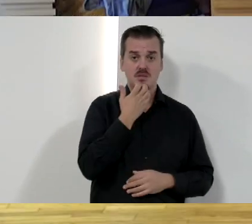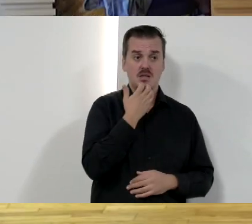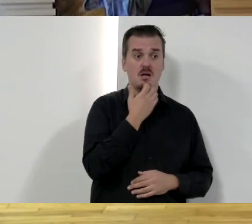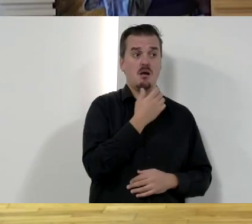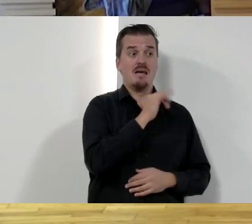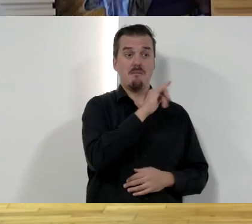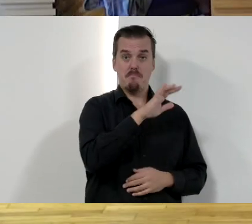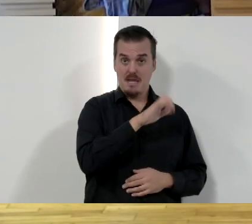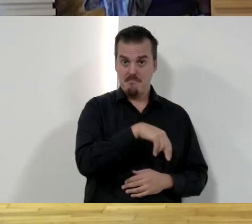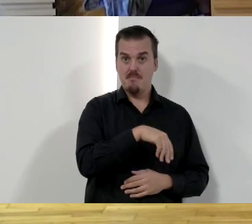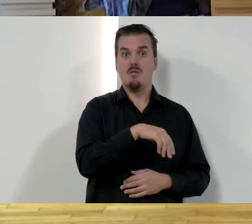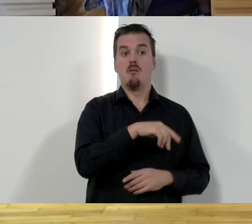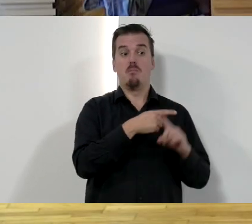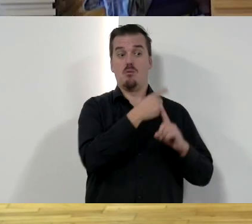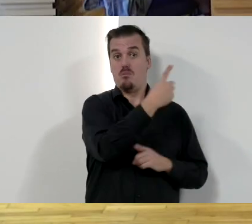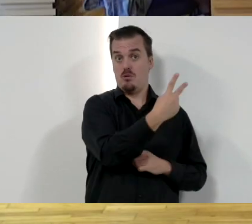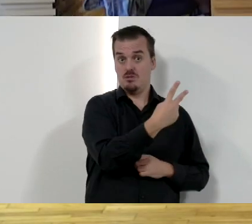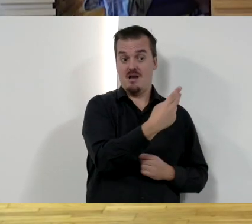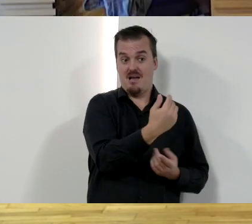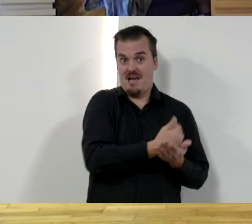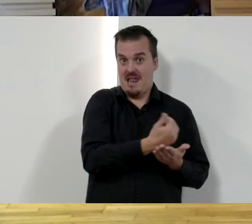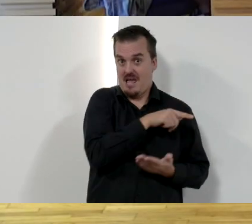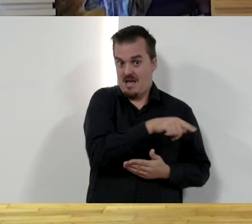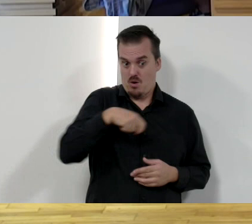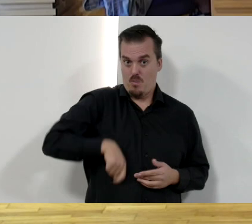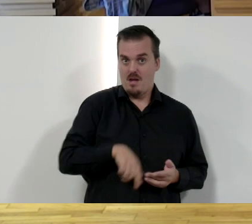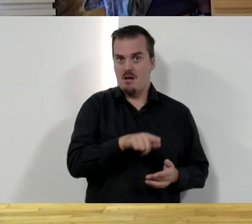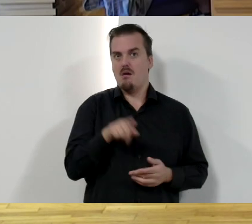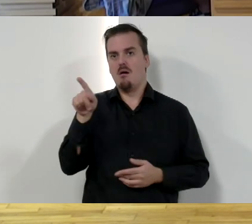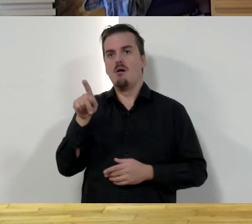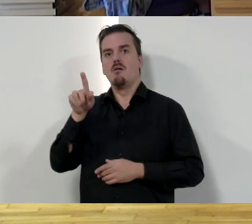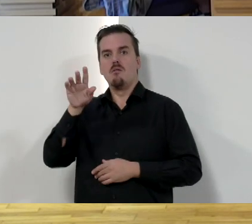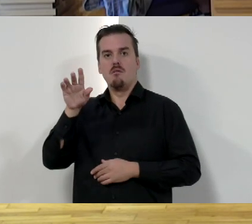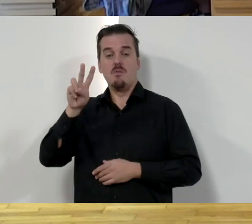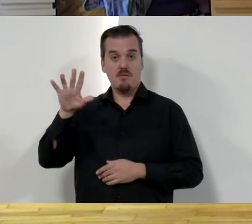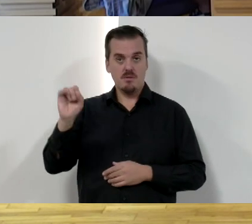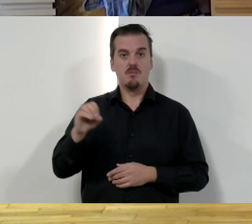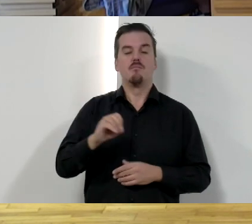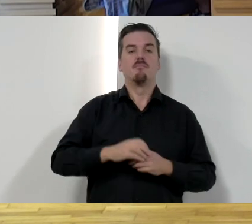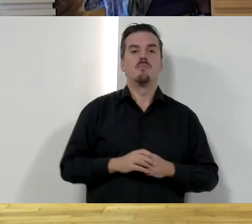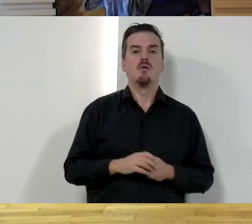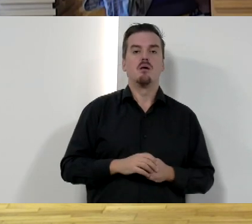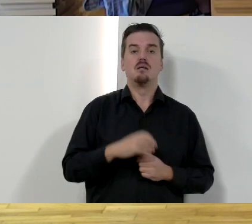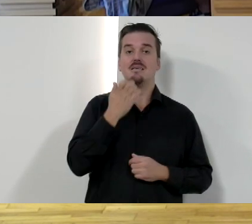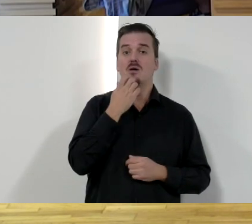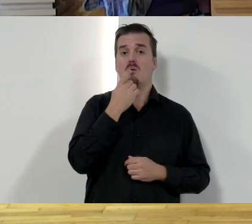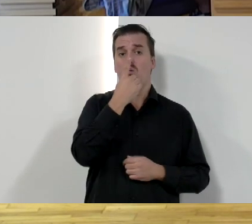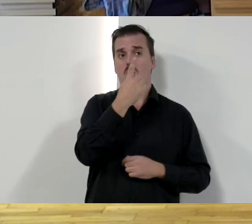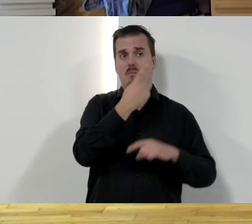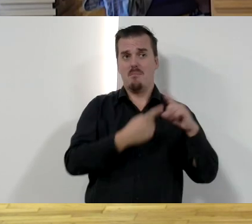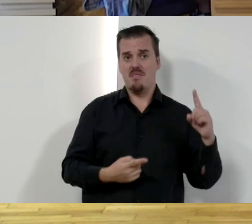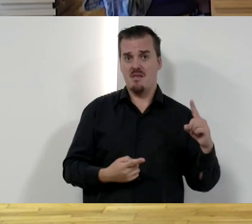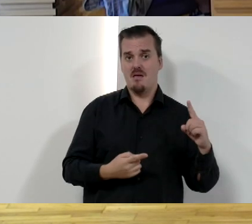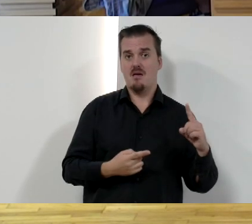IPREM pagan el 50%, para los que cobran una vez y media el IPREM